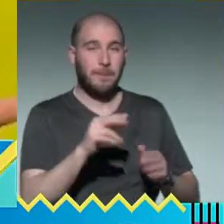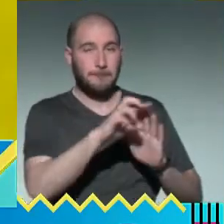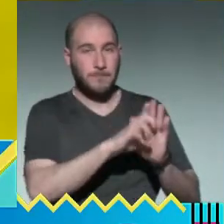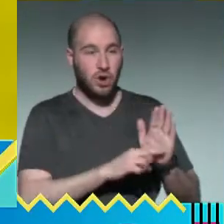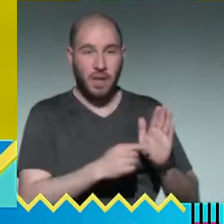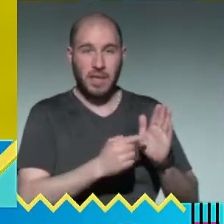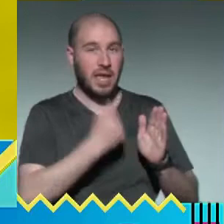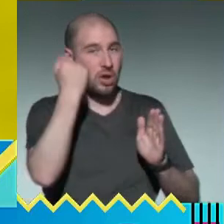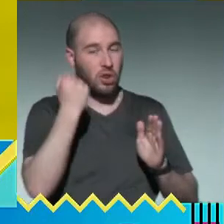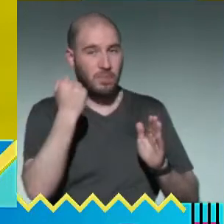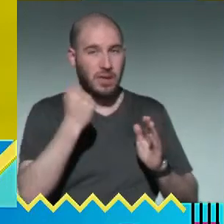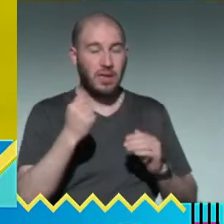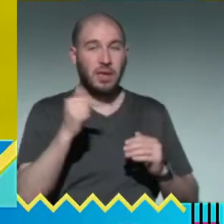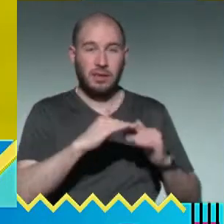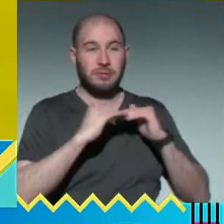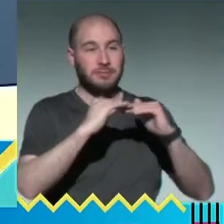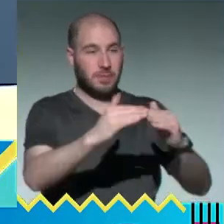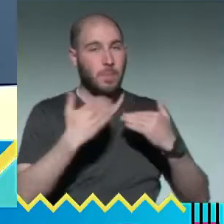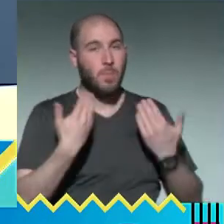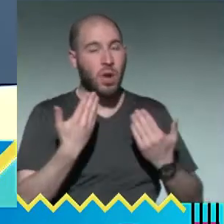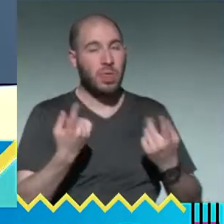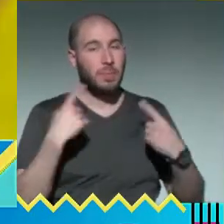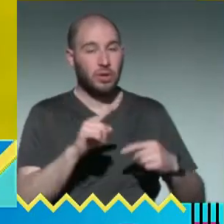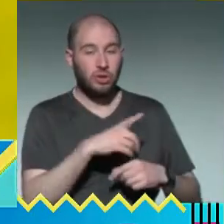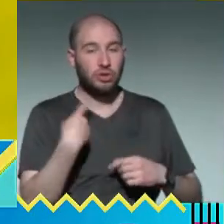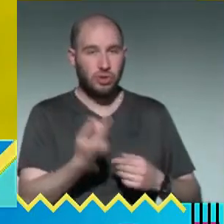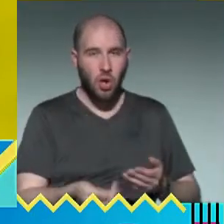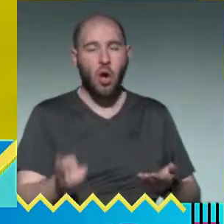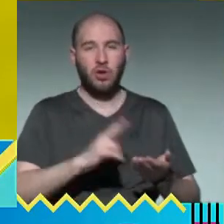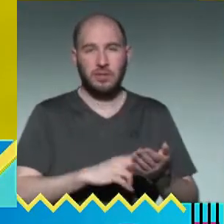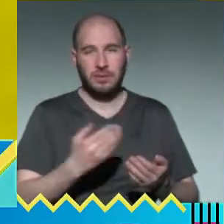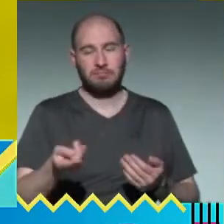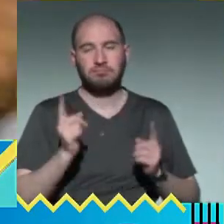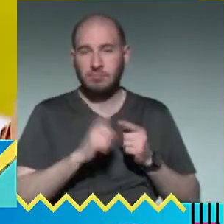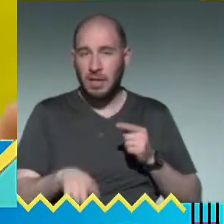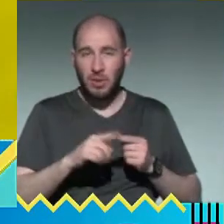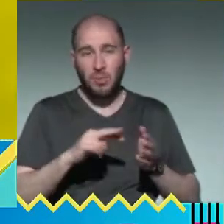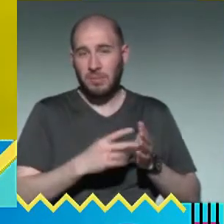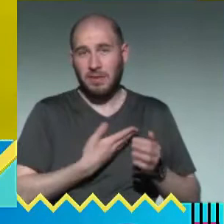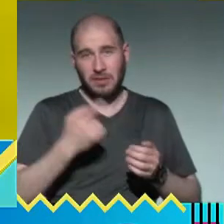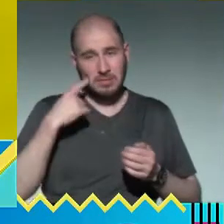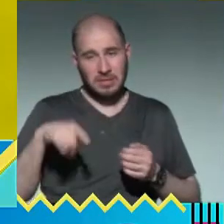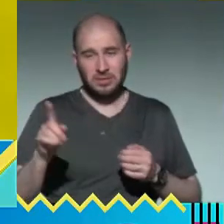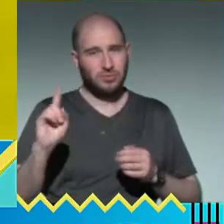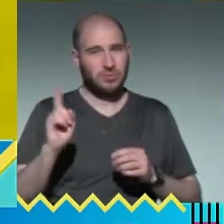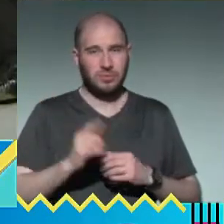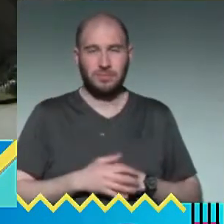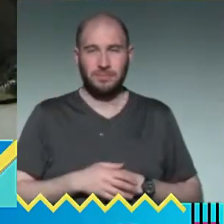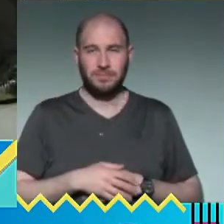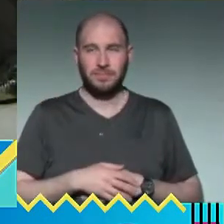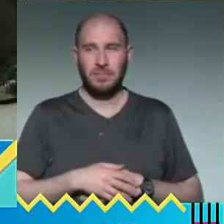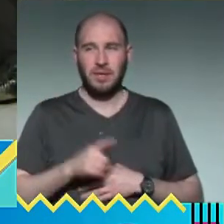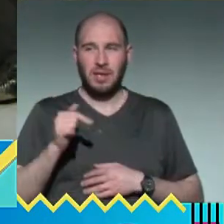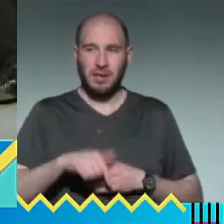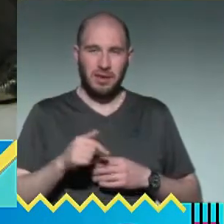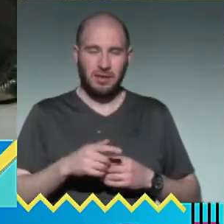programa económico que sea sostenible. Ahora, que nosotros hayamos vuelto a caer en esto, ¿es un problema del fondo? Tampoco. Bueno, entonces,